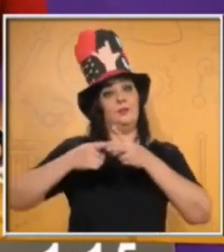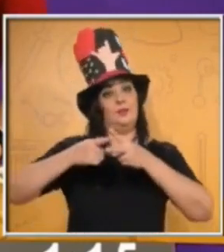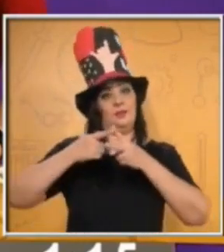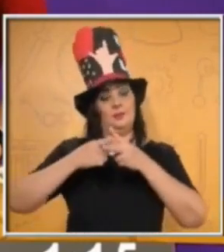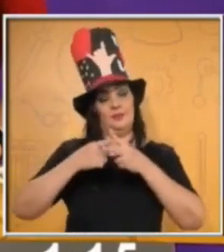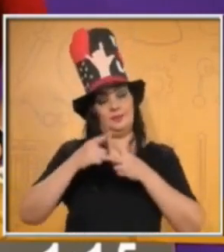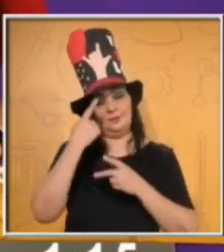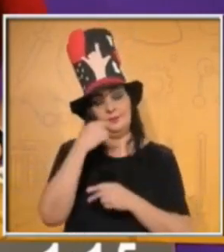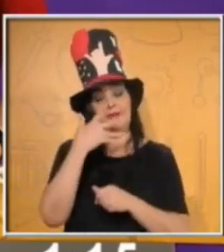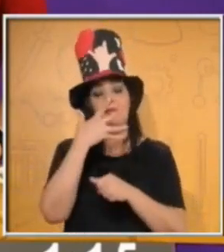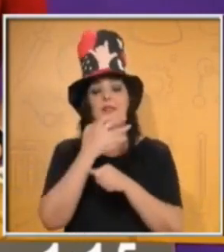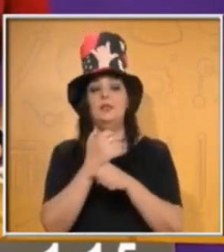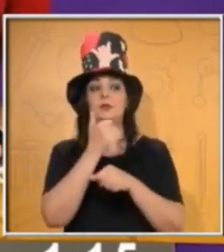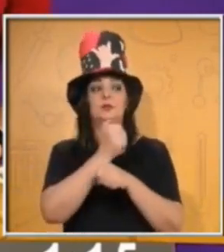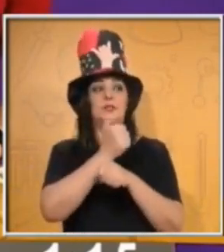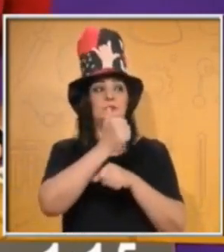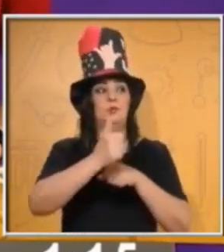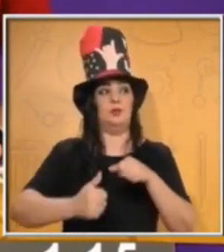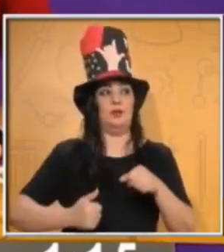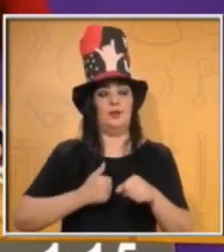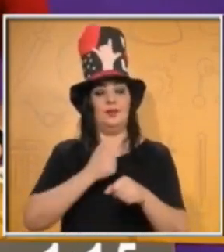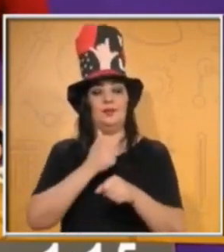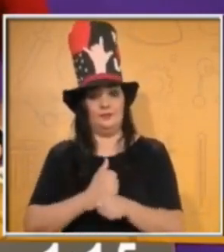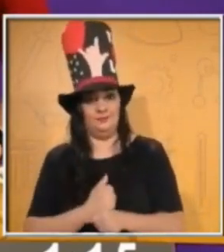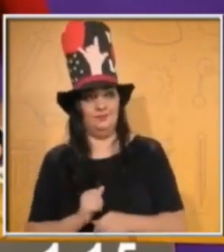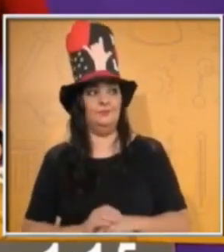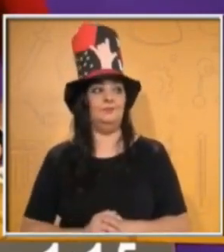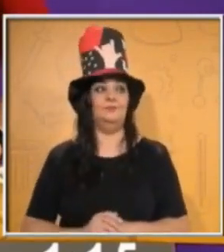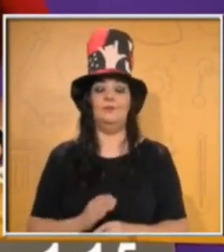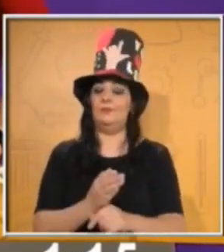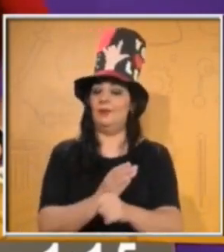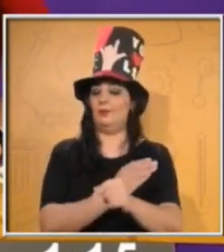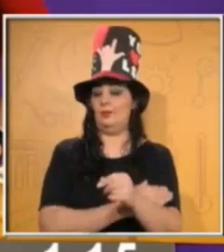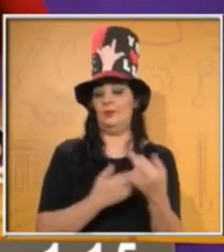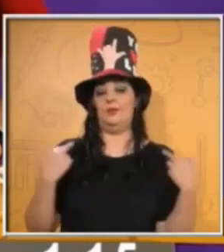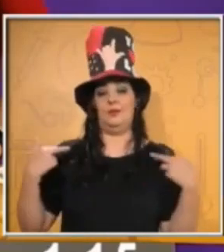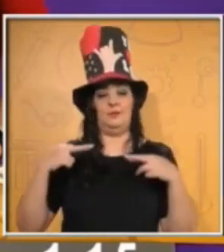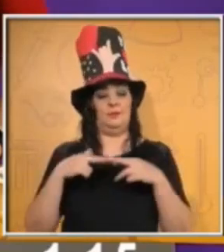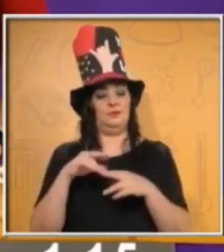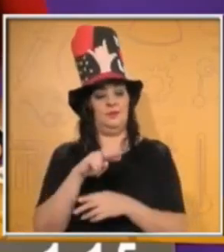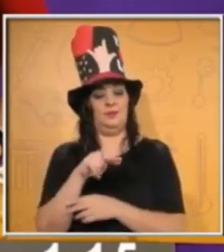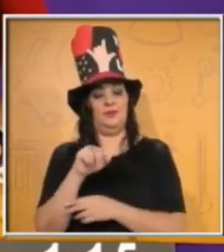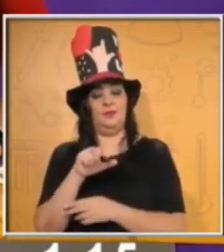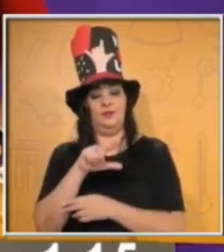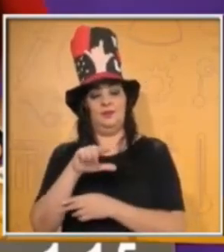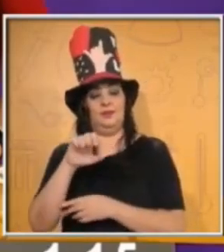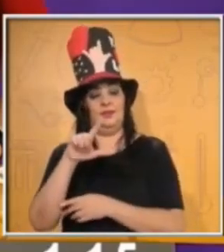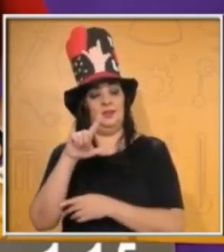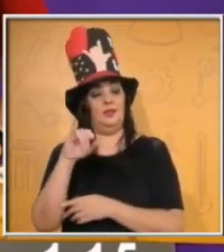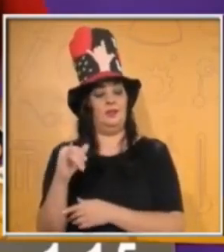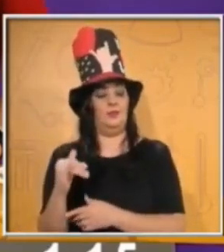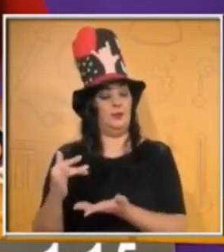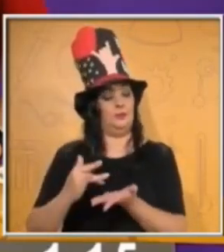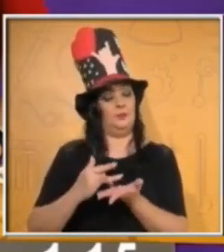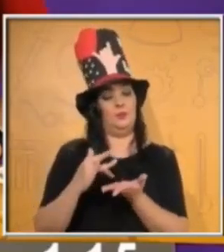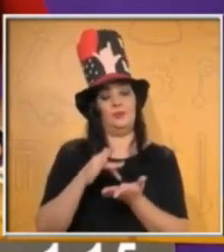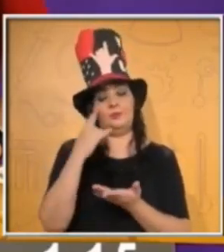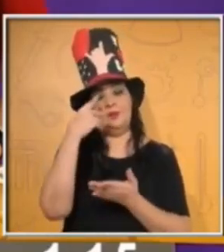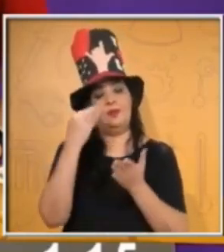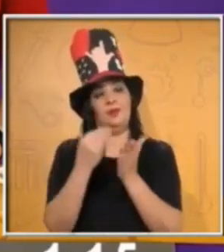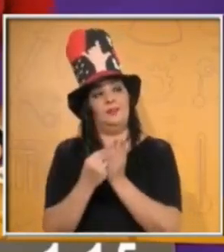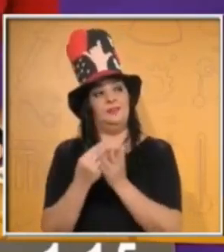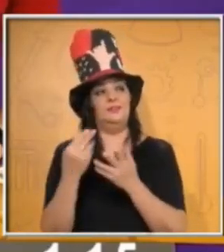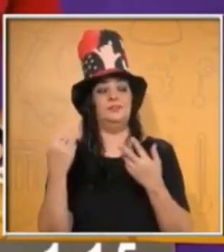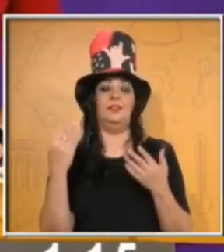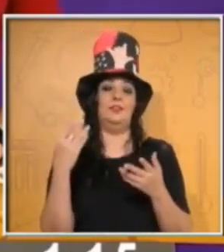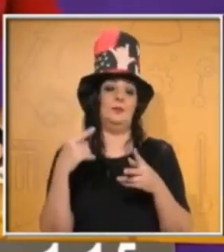para quinto y sexto grado. Me acompaña la maestra Nayeli, quien nos va a apoyar en la clase de matemáticas.